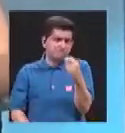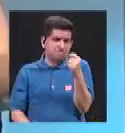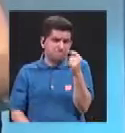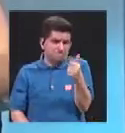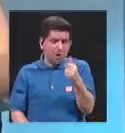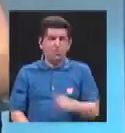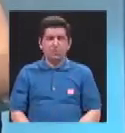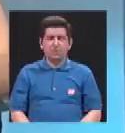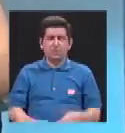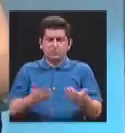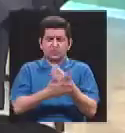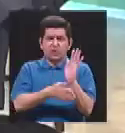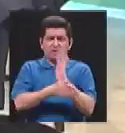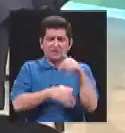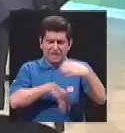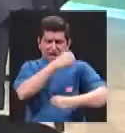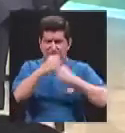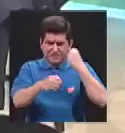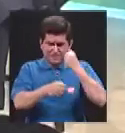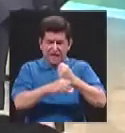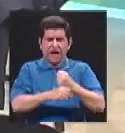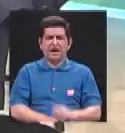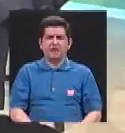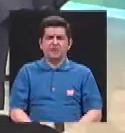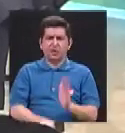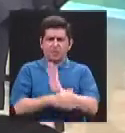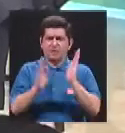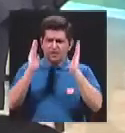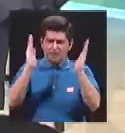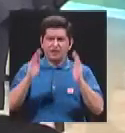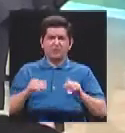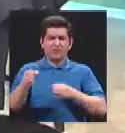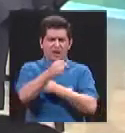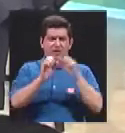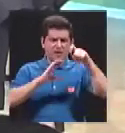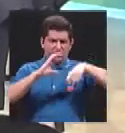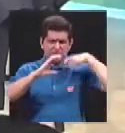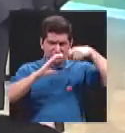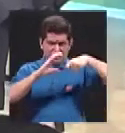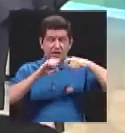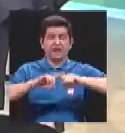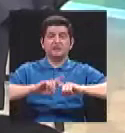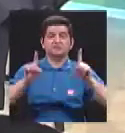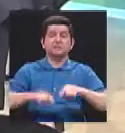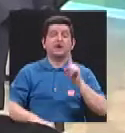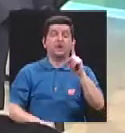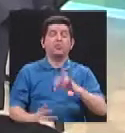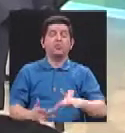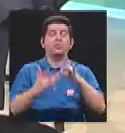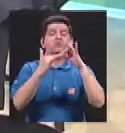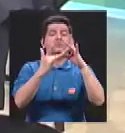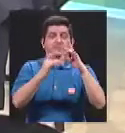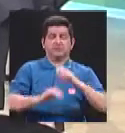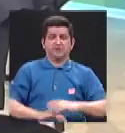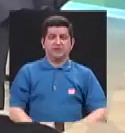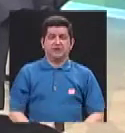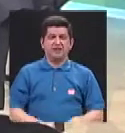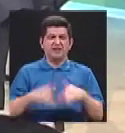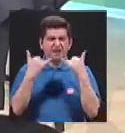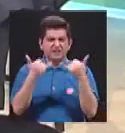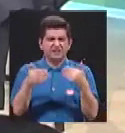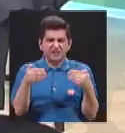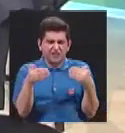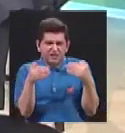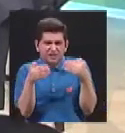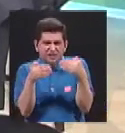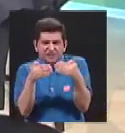muy pocos estrenos este año cinematográficos de largometraje en las salas de cine, pero hubo uno muy particular y